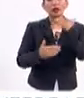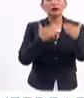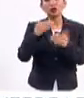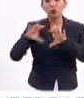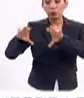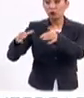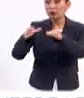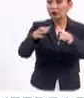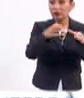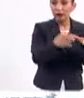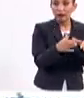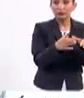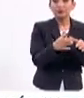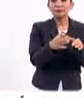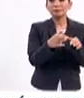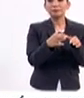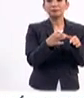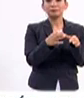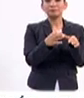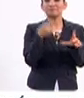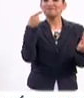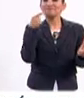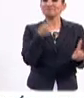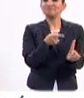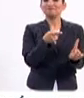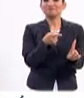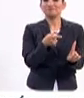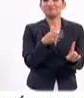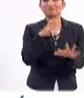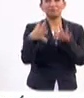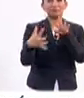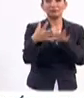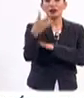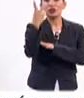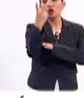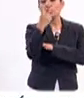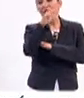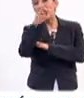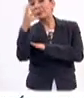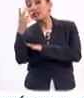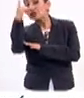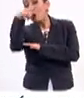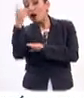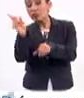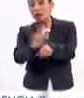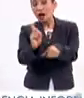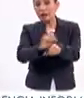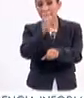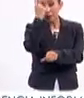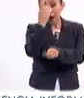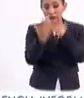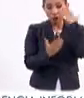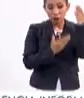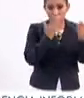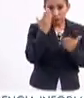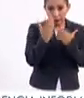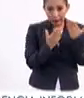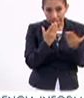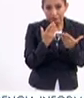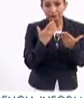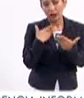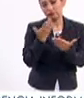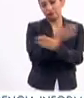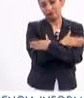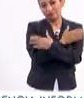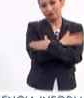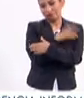sus comunidades, que dedican un promedio de 2 a 3 horas diarias al estudio, y les